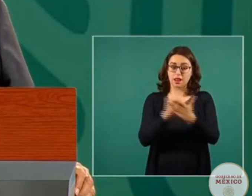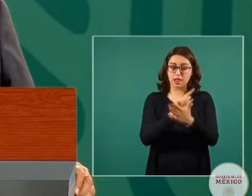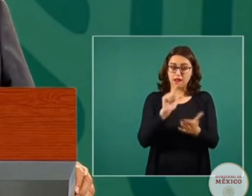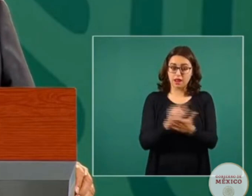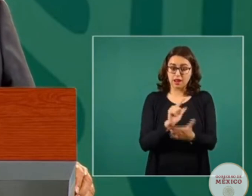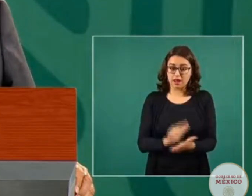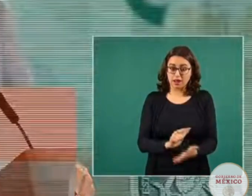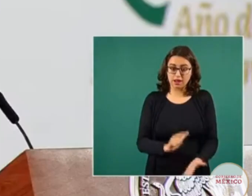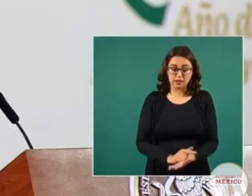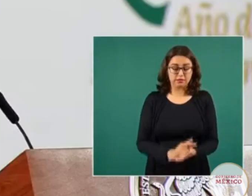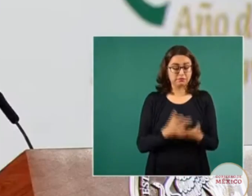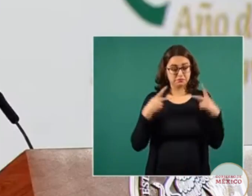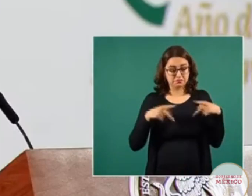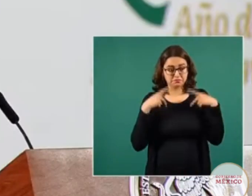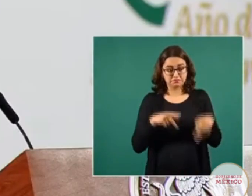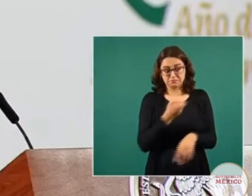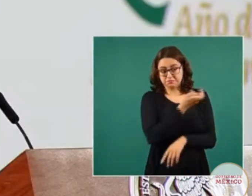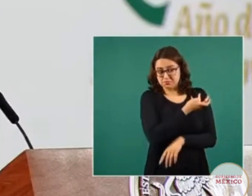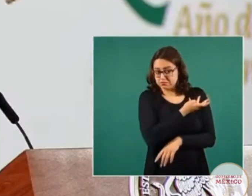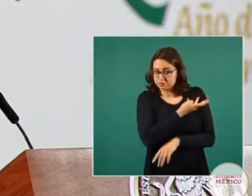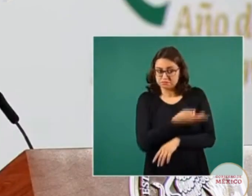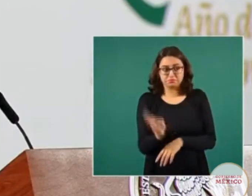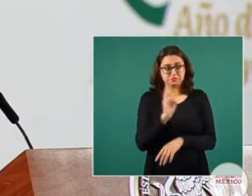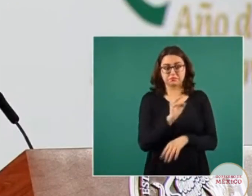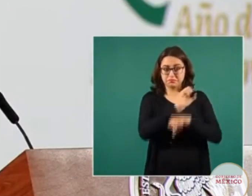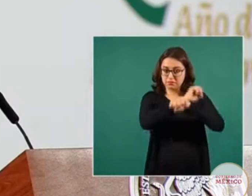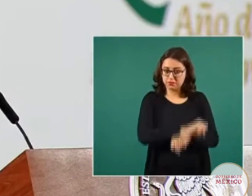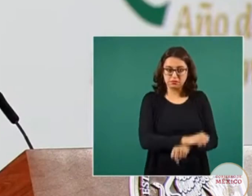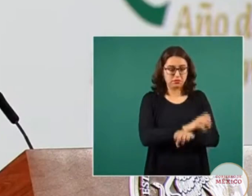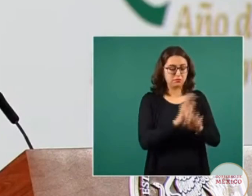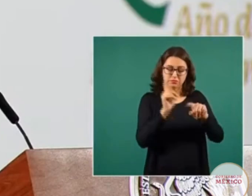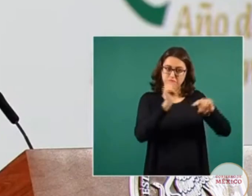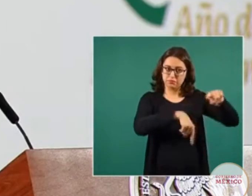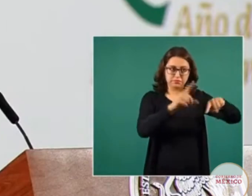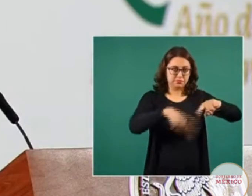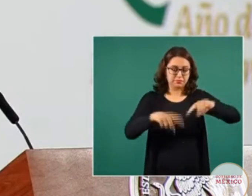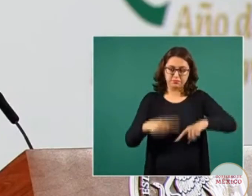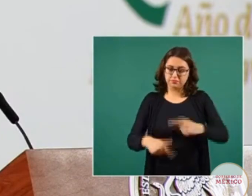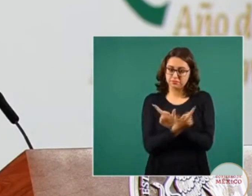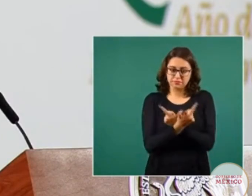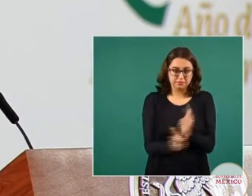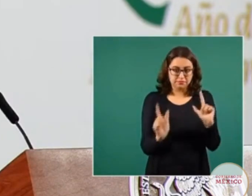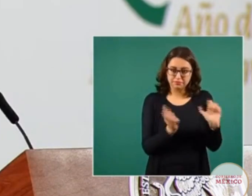para liberar a los peones acasillados en todos los estados del país.